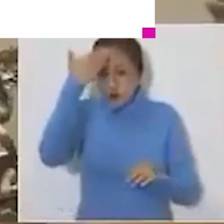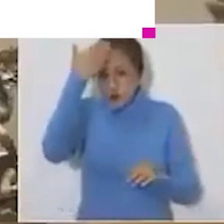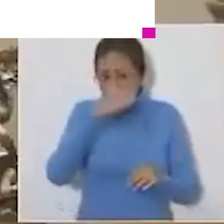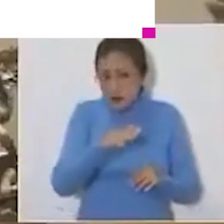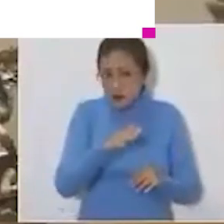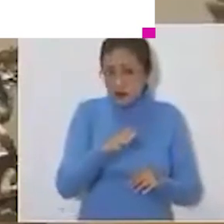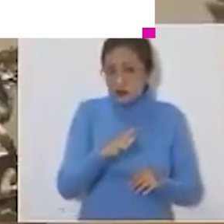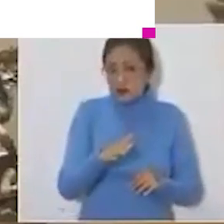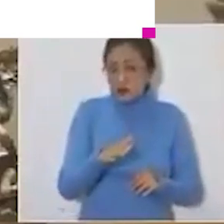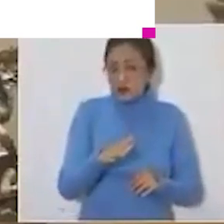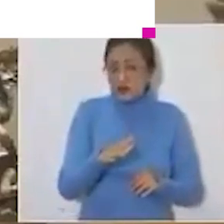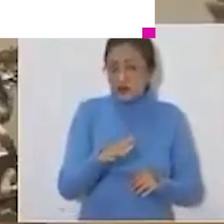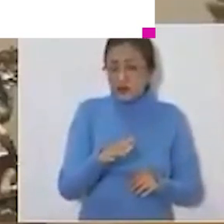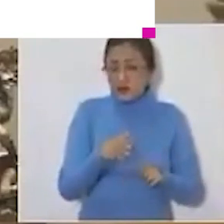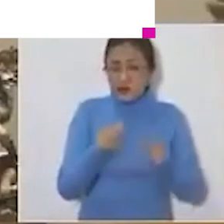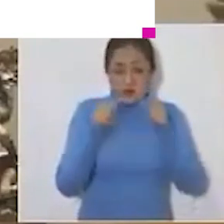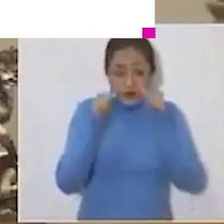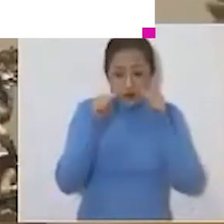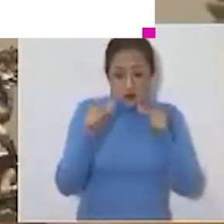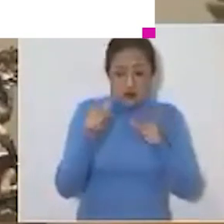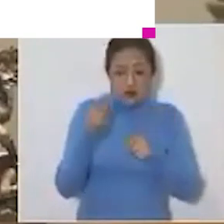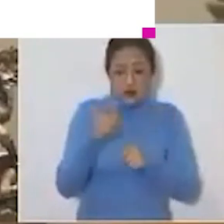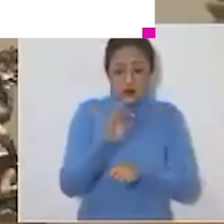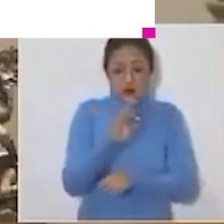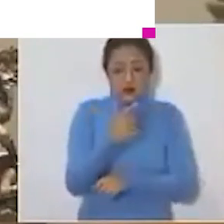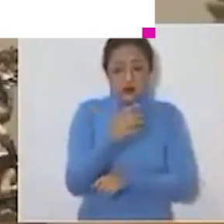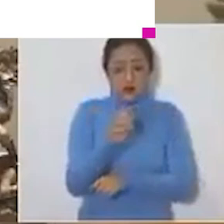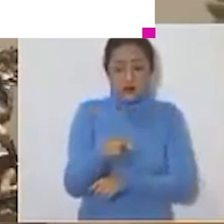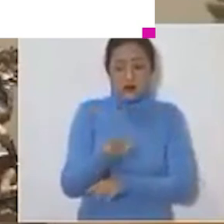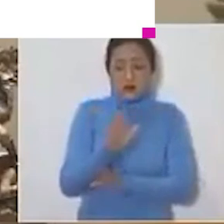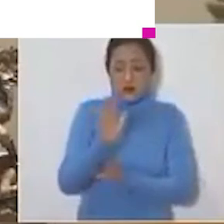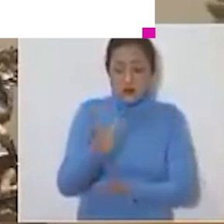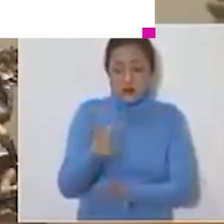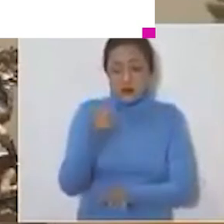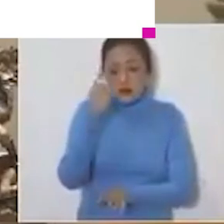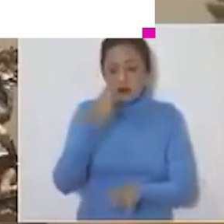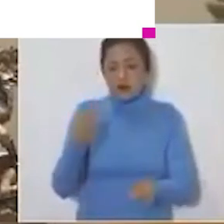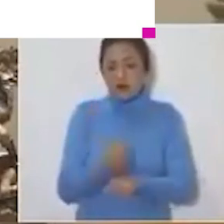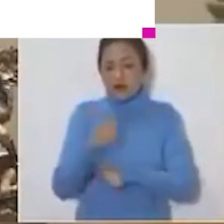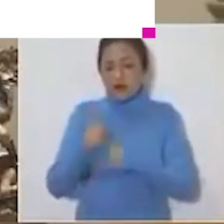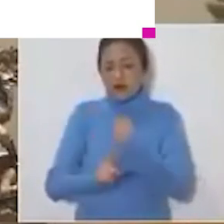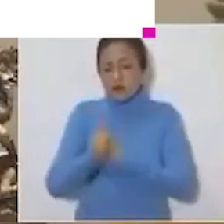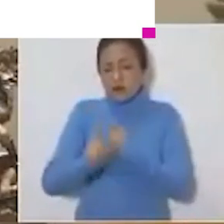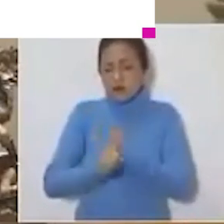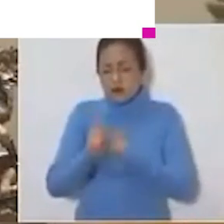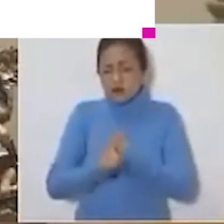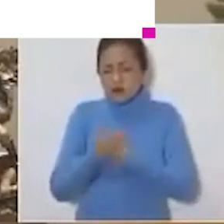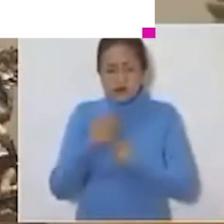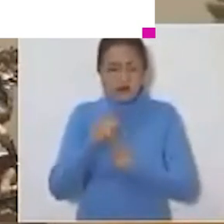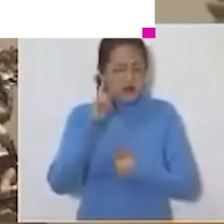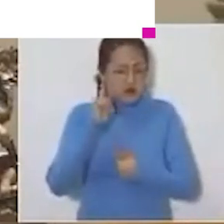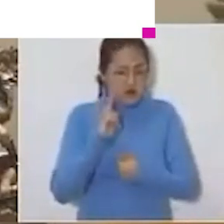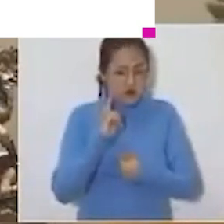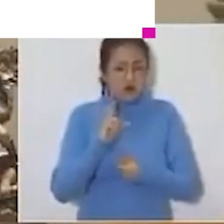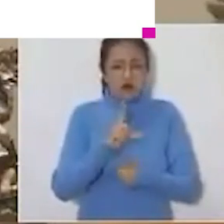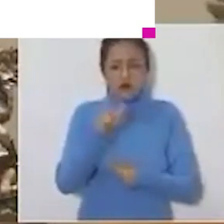Este miércoles 23 de noviembre al dejar a sus hijos en la primaria, en la Junta Auxiliar de San Hipólito, que